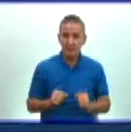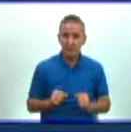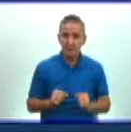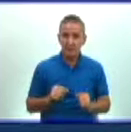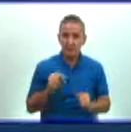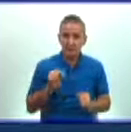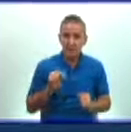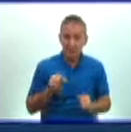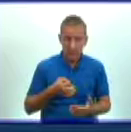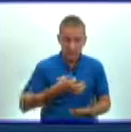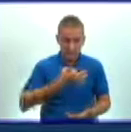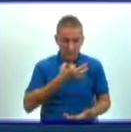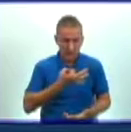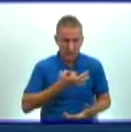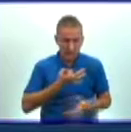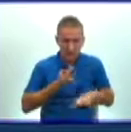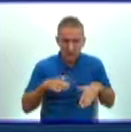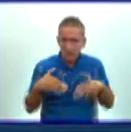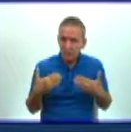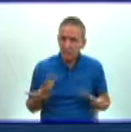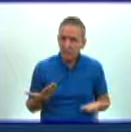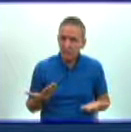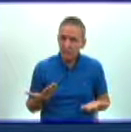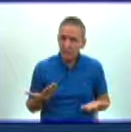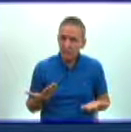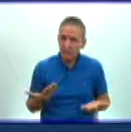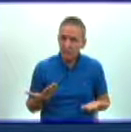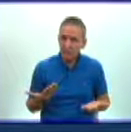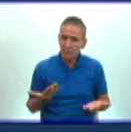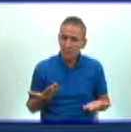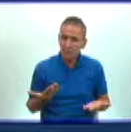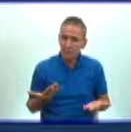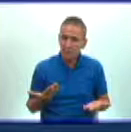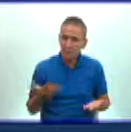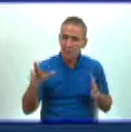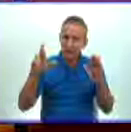argumentos? ¿Dónde usted da razones?